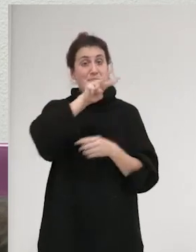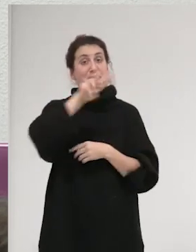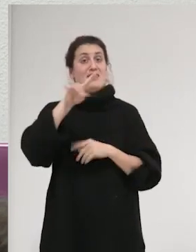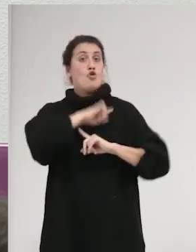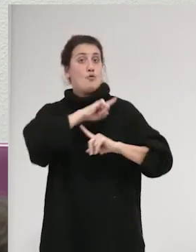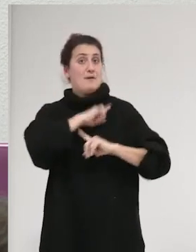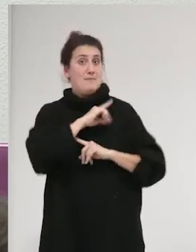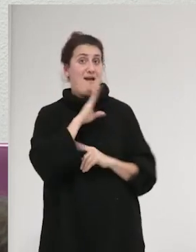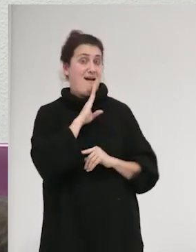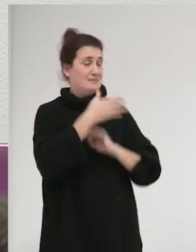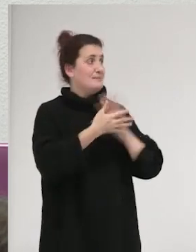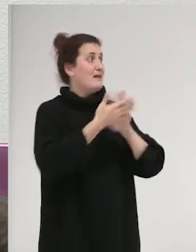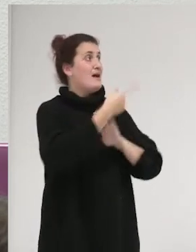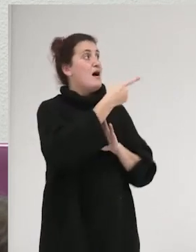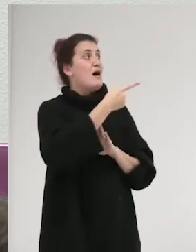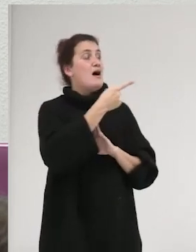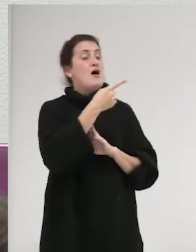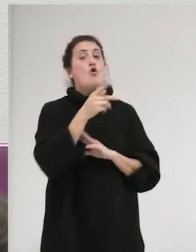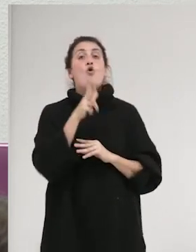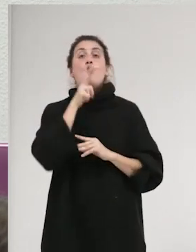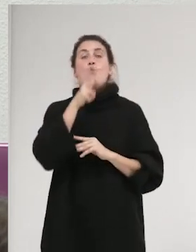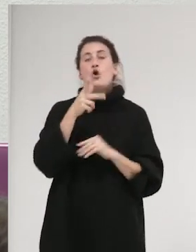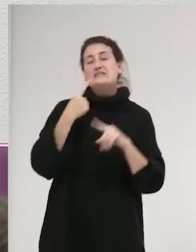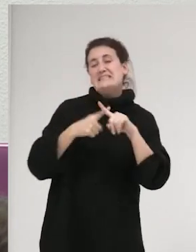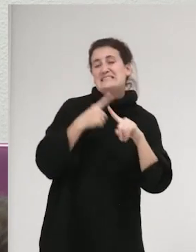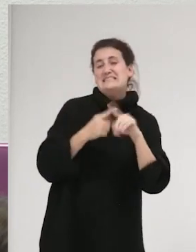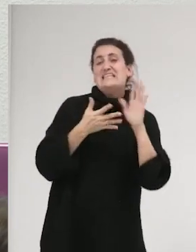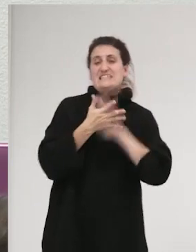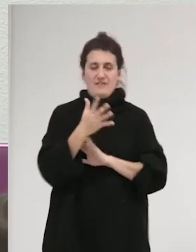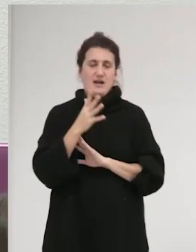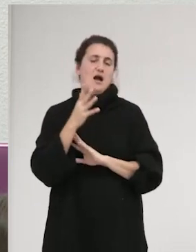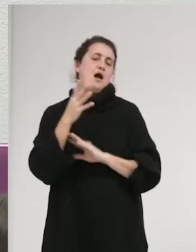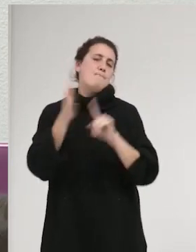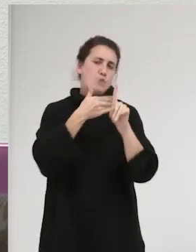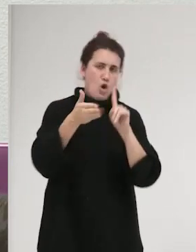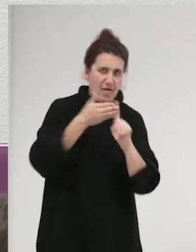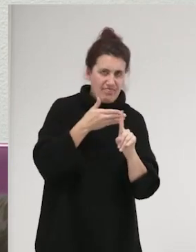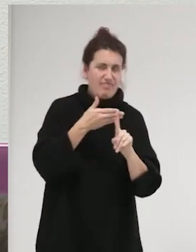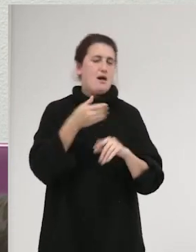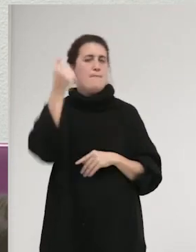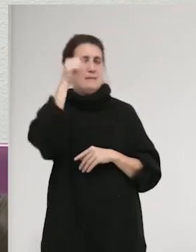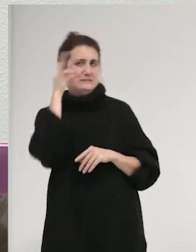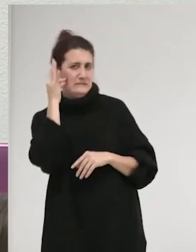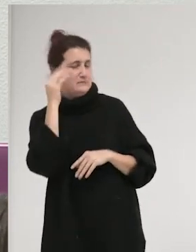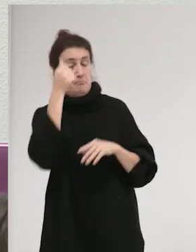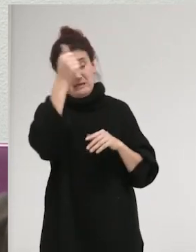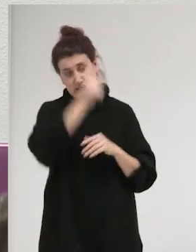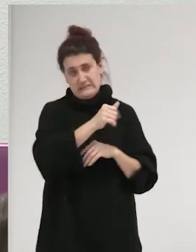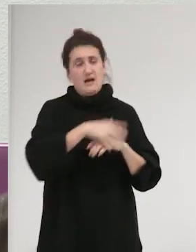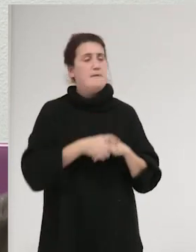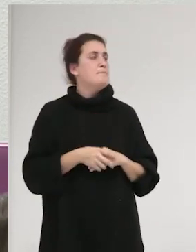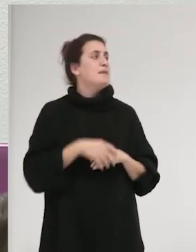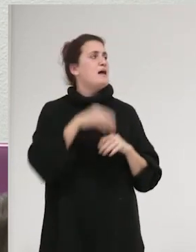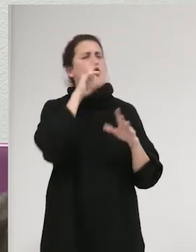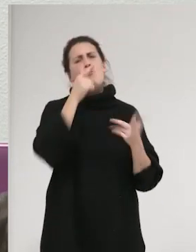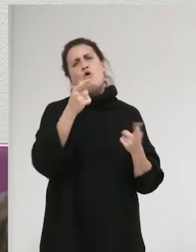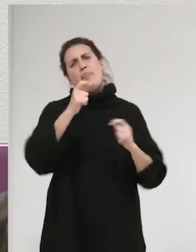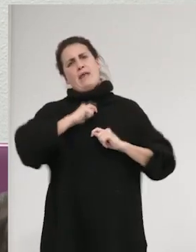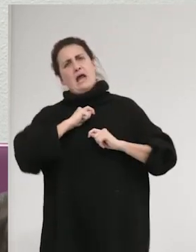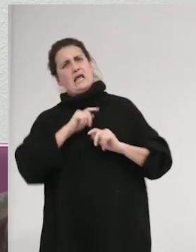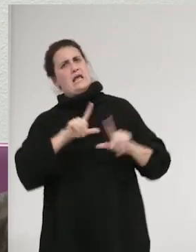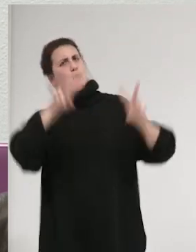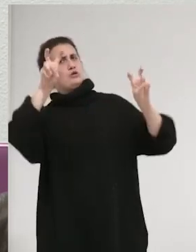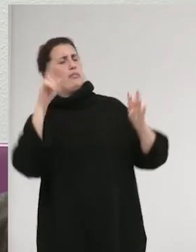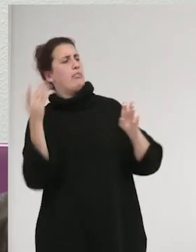noviembre. El humor sexista es violencia machista. Quiero decir que, de alguna forma, para dar relevancia a cuestiones